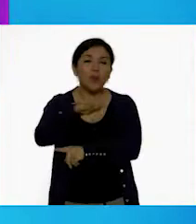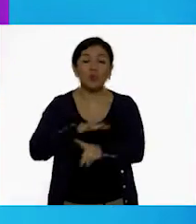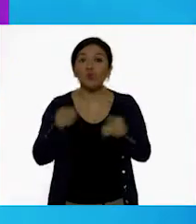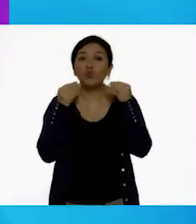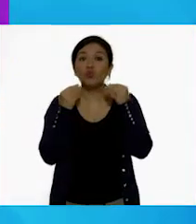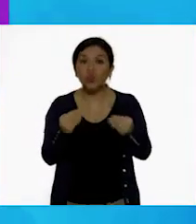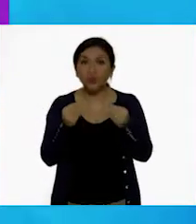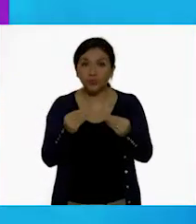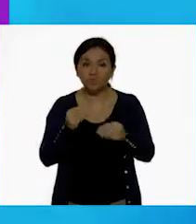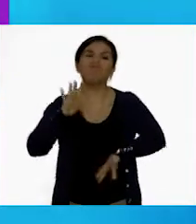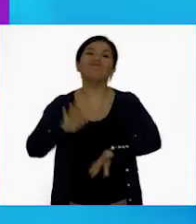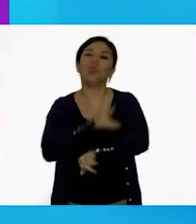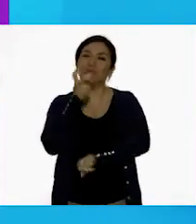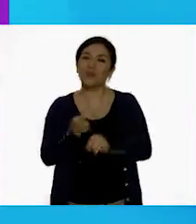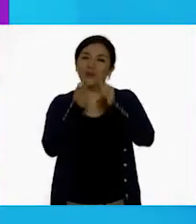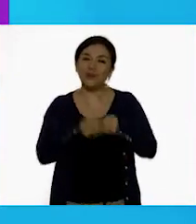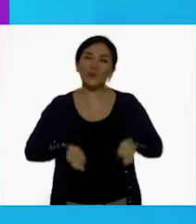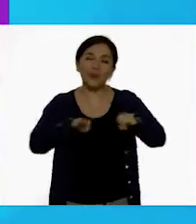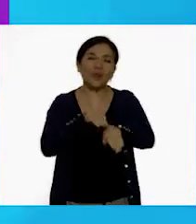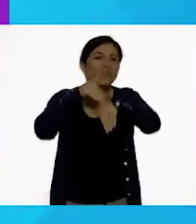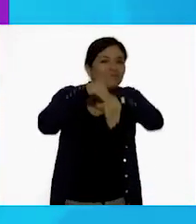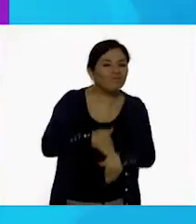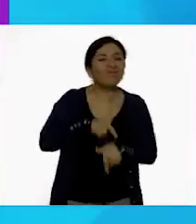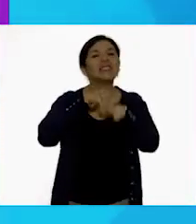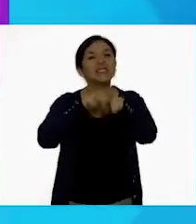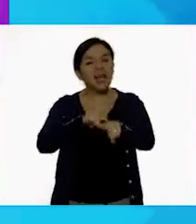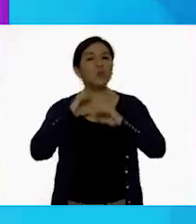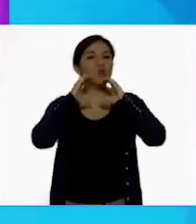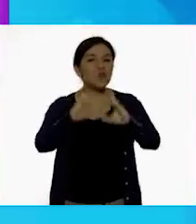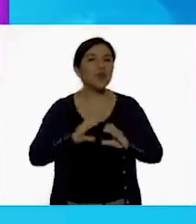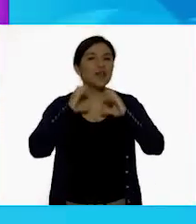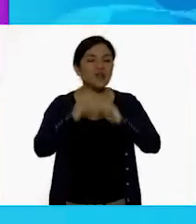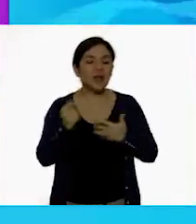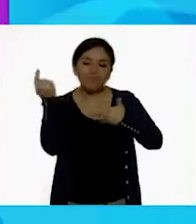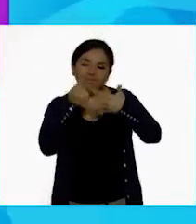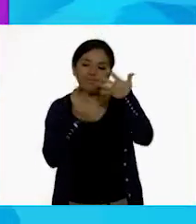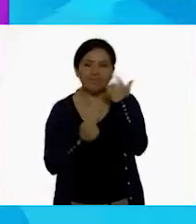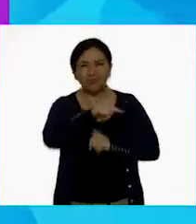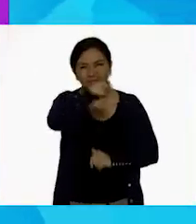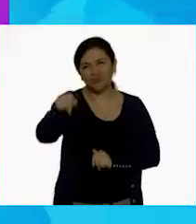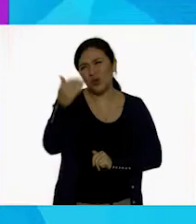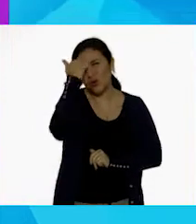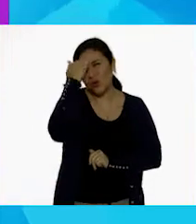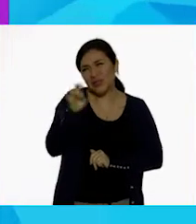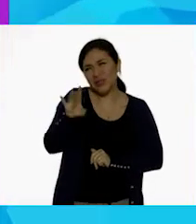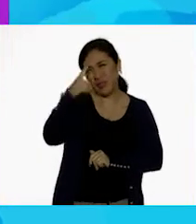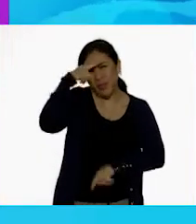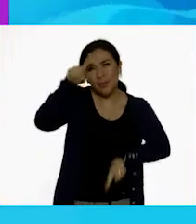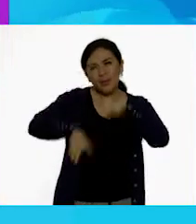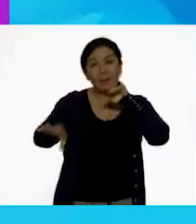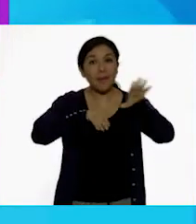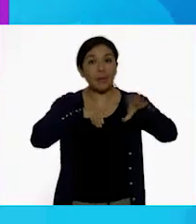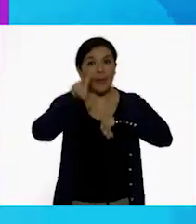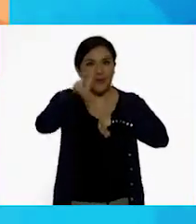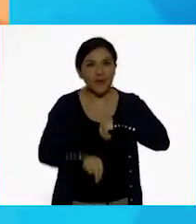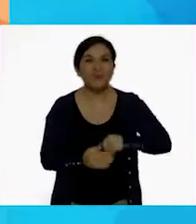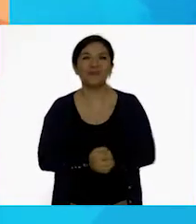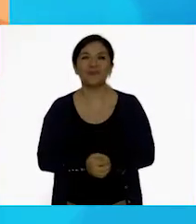las personas. Por eso hay que continuar cuidándonos siguiendo las buenas prácticas que ya todos conocemos para evitar